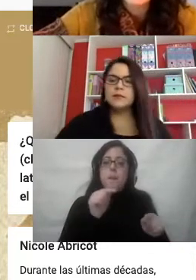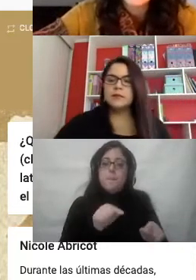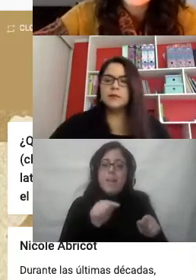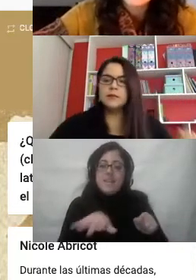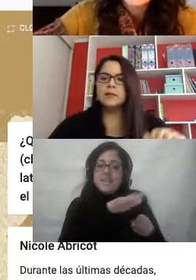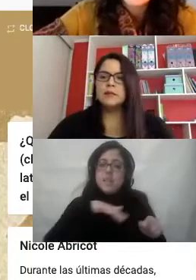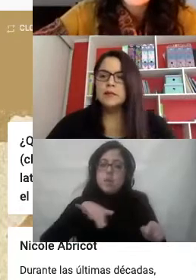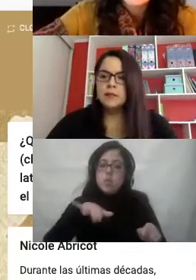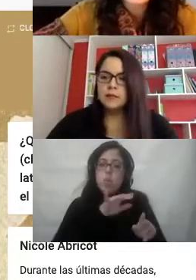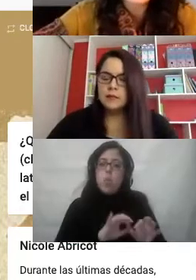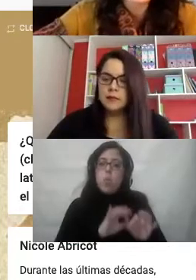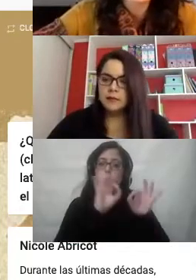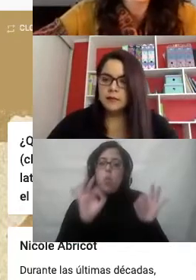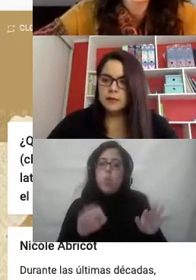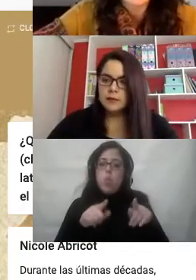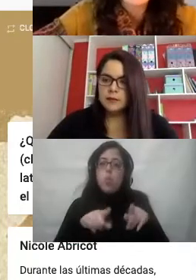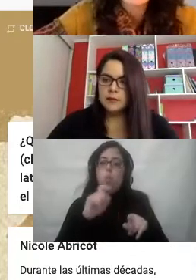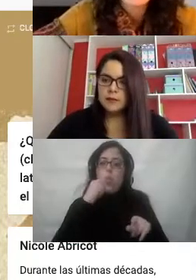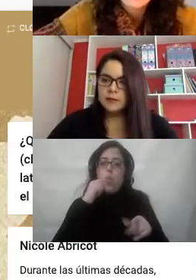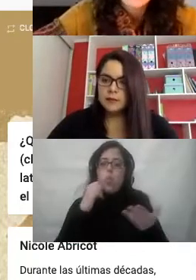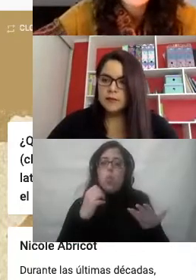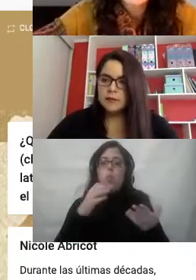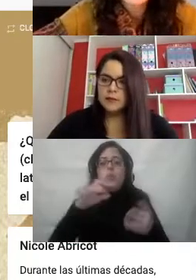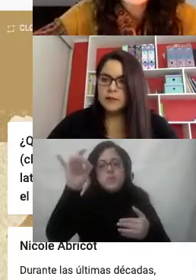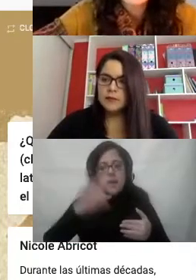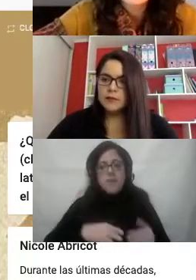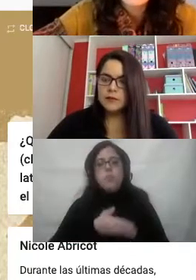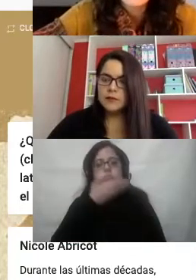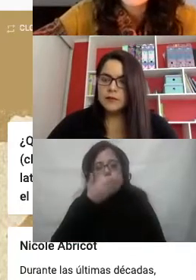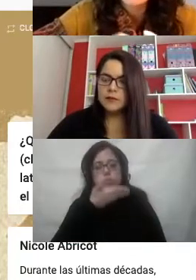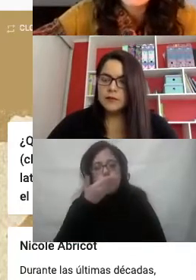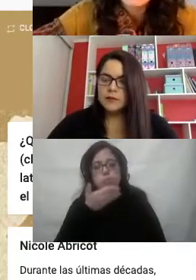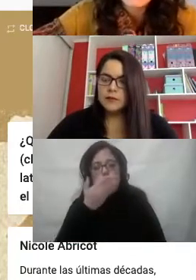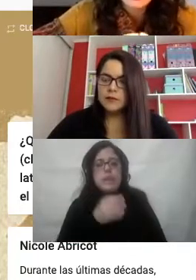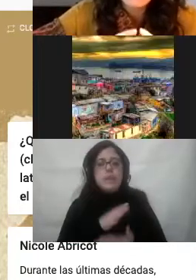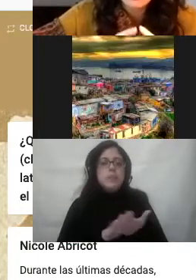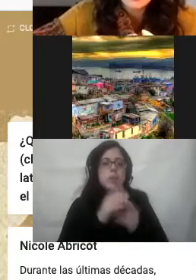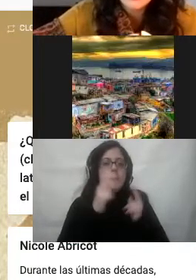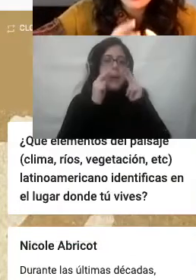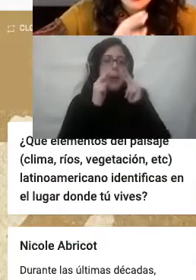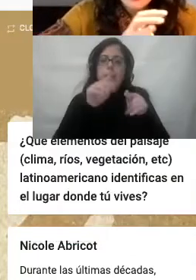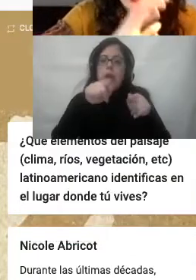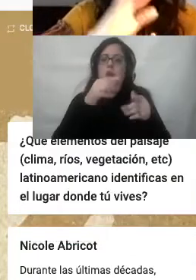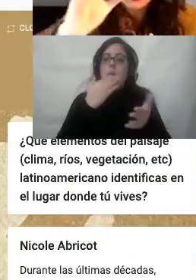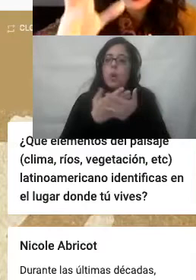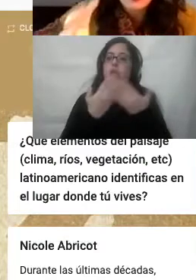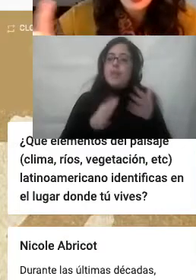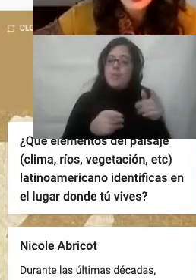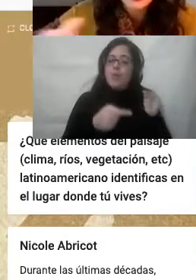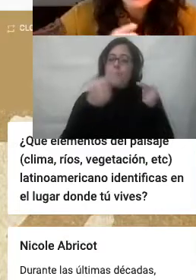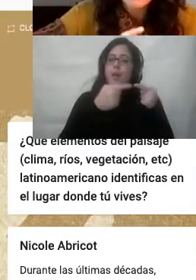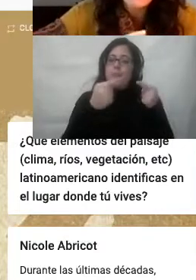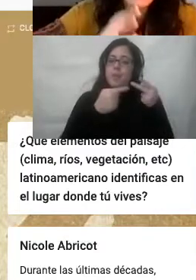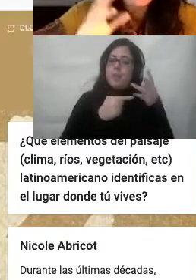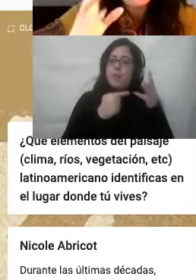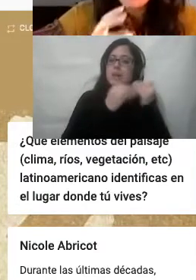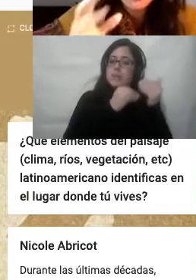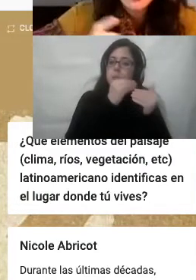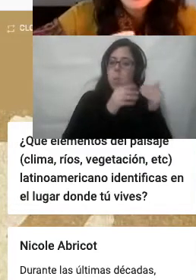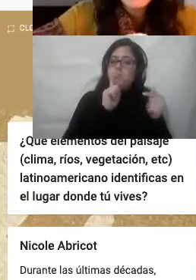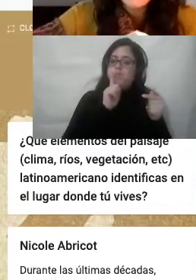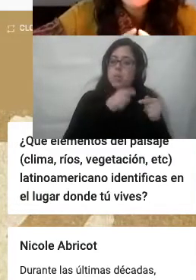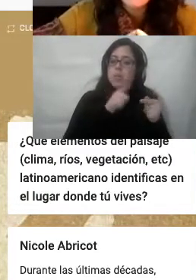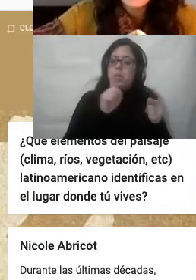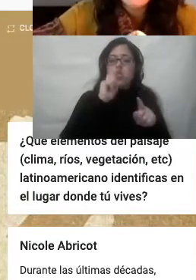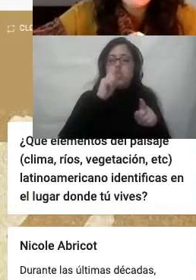particular es a saber argumentar. Y es a saber decir, mira, cuando estamos abordando esta secuencia que tiene tal proceso, no es porque